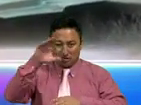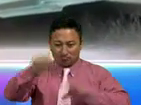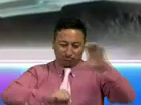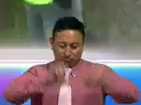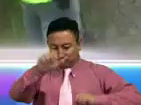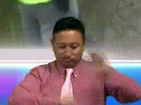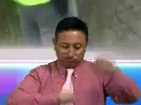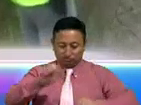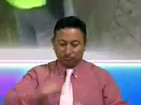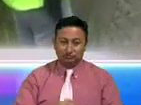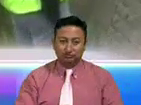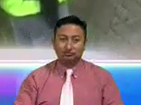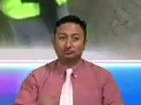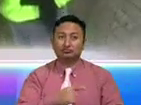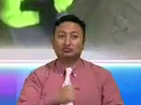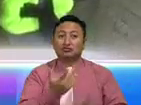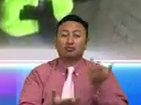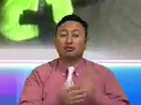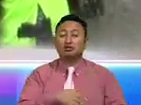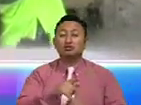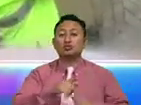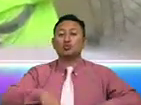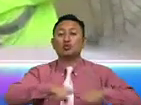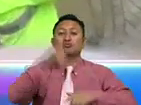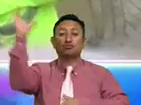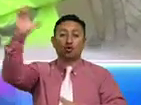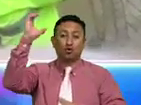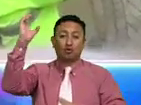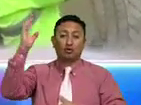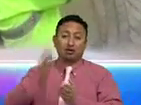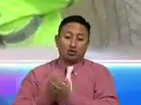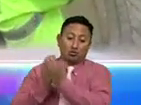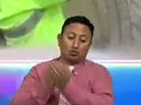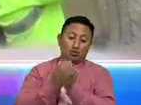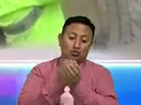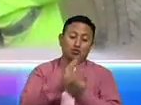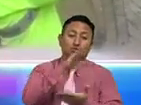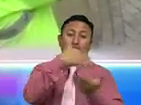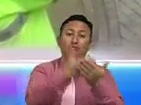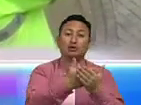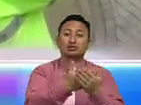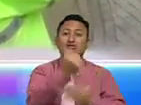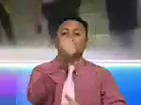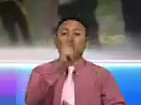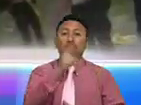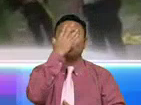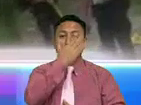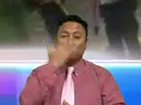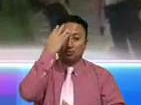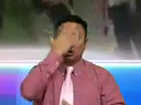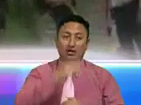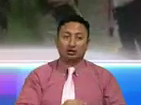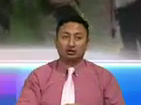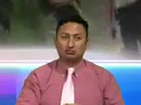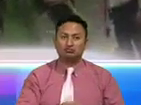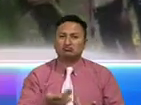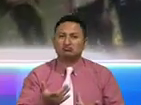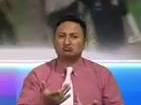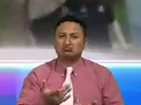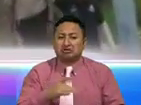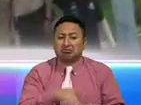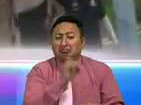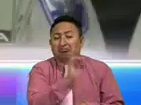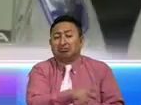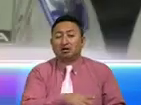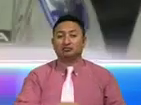pesquera haya zarpado de algún punto de Colombia por vía fluvial. Llegó al sur de la ciudad de Esmeraldas, donde extrañamente la dejaron